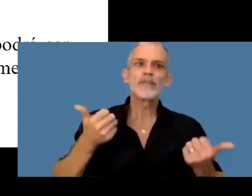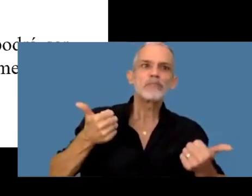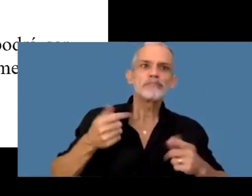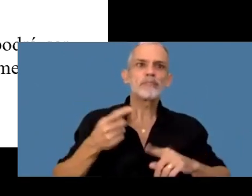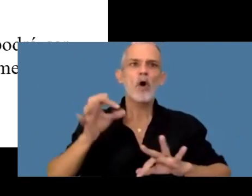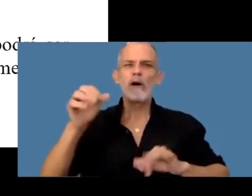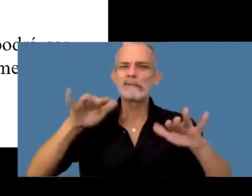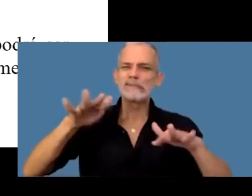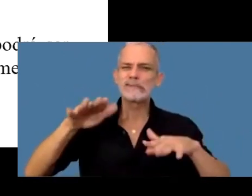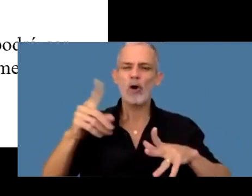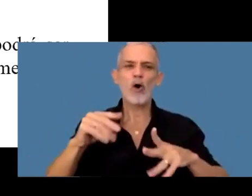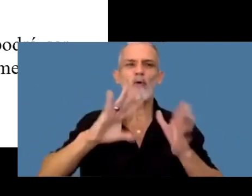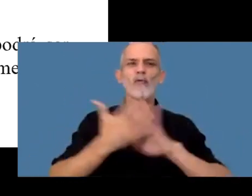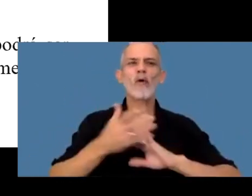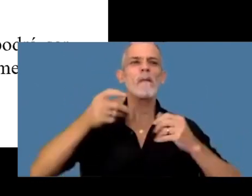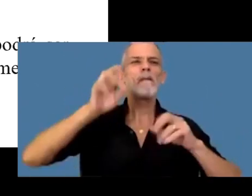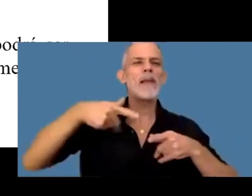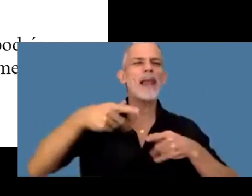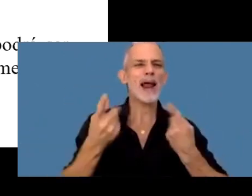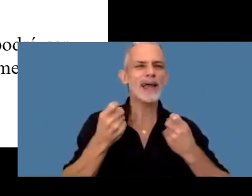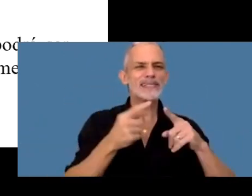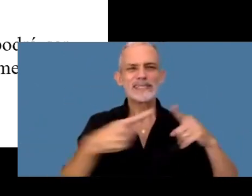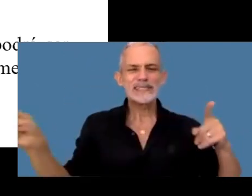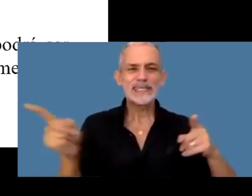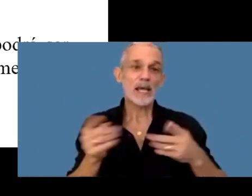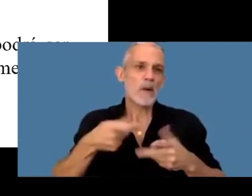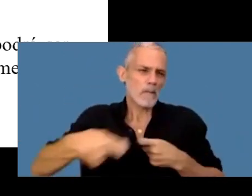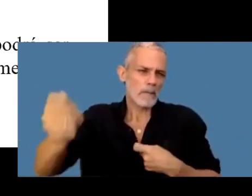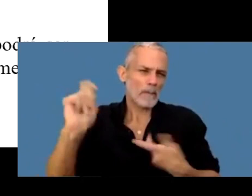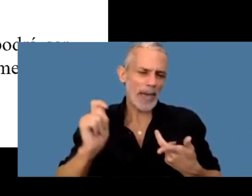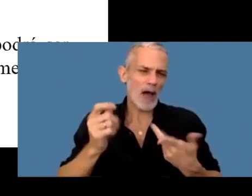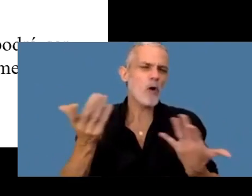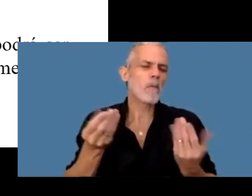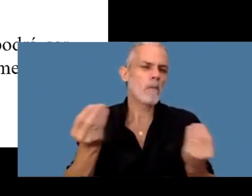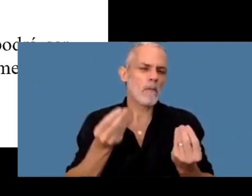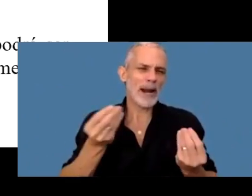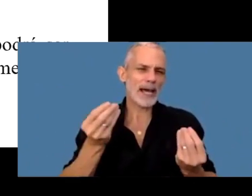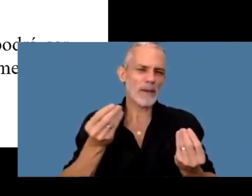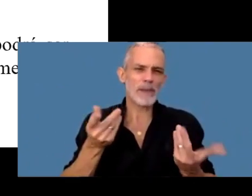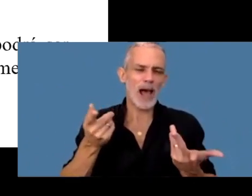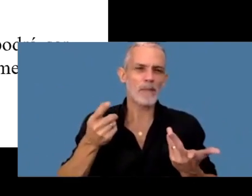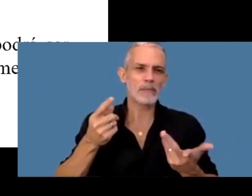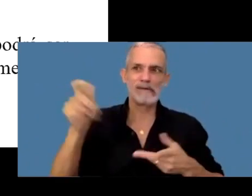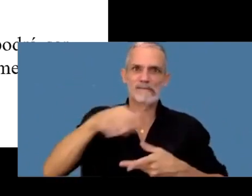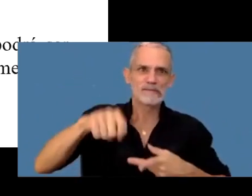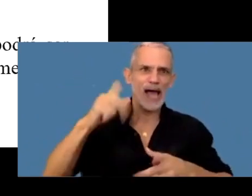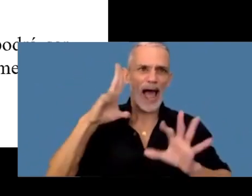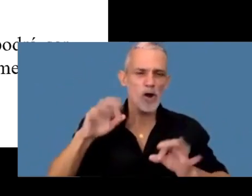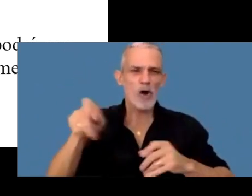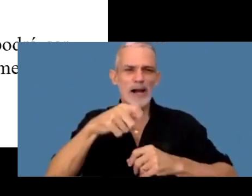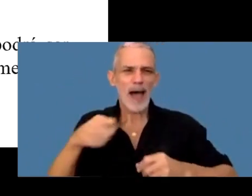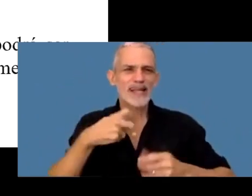el tipo de plan que necesita, ya sea para dejar sin efecto una ejecución fiscal o un procedimiento